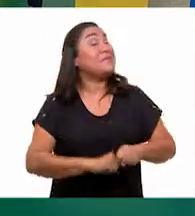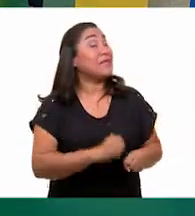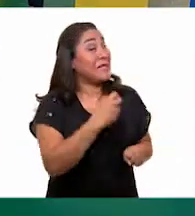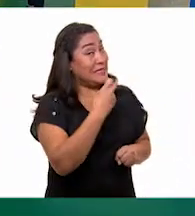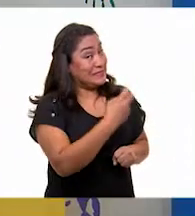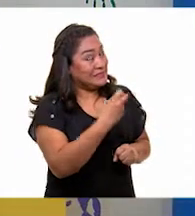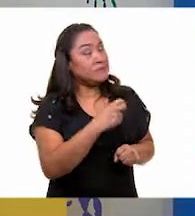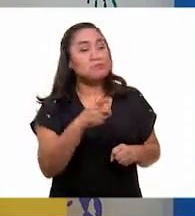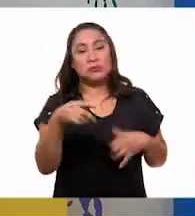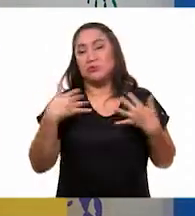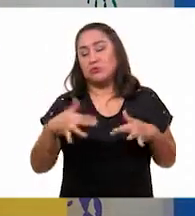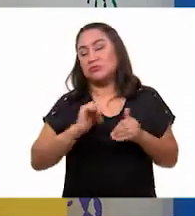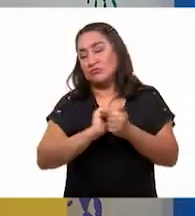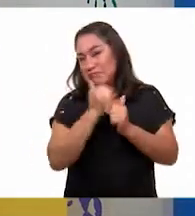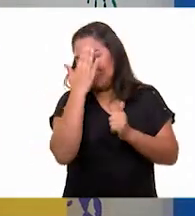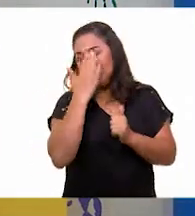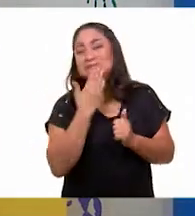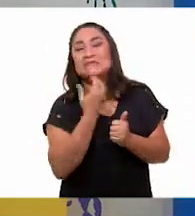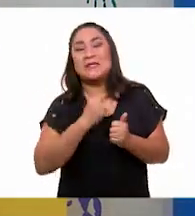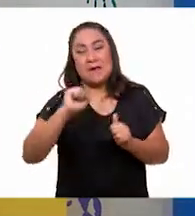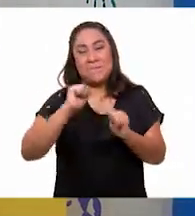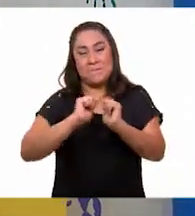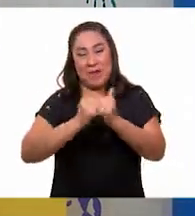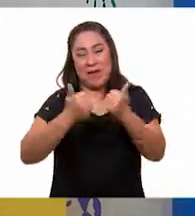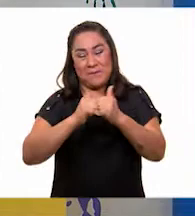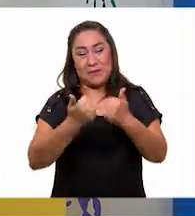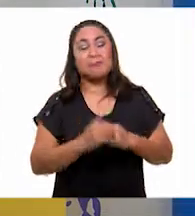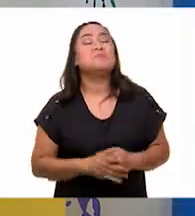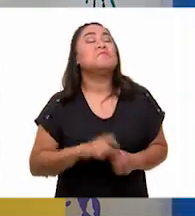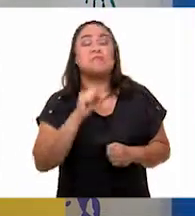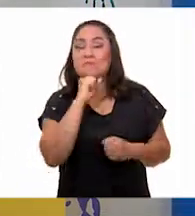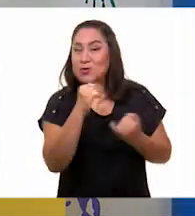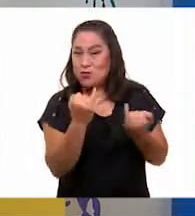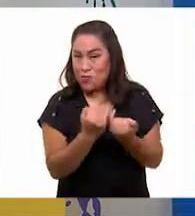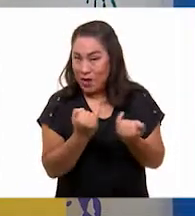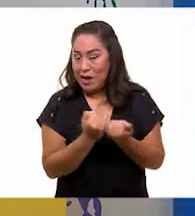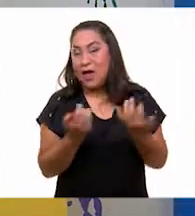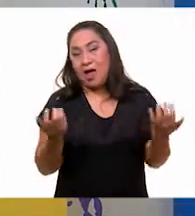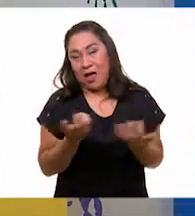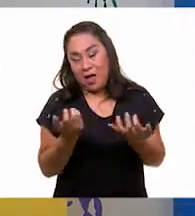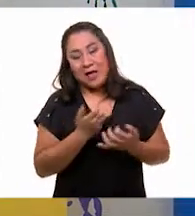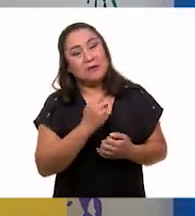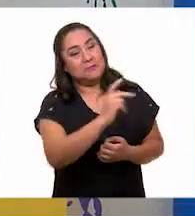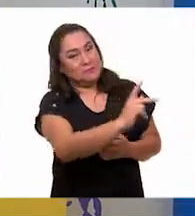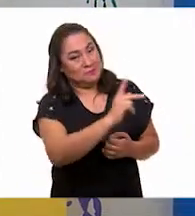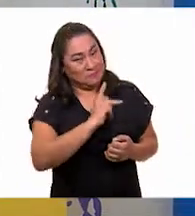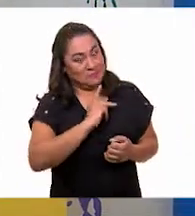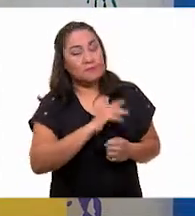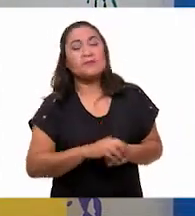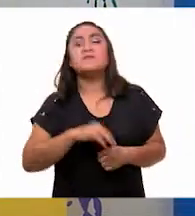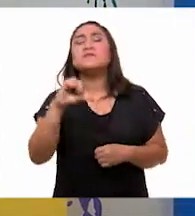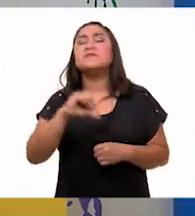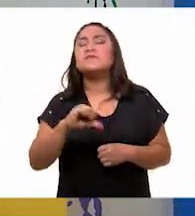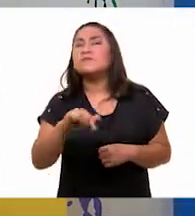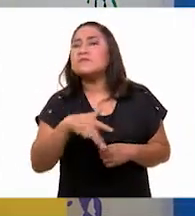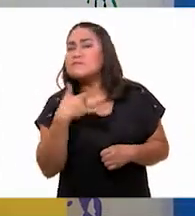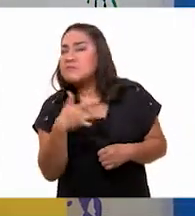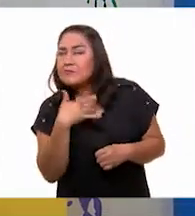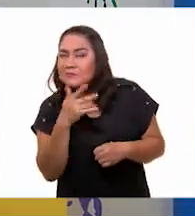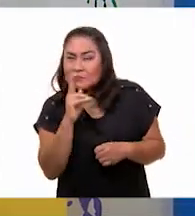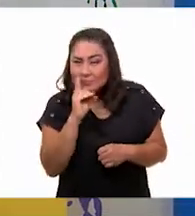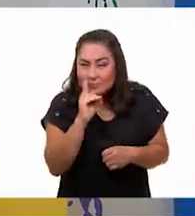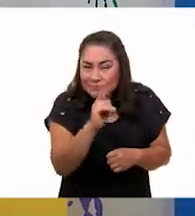ojo para desarrollar esta habilidad. Claro. Y es lo mismo que nosotros vamos a hacer en esta clase del día de hoy. Vamos a desarrollar nuestro buen